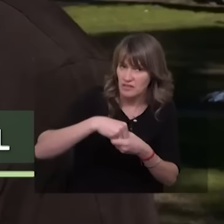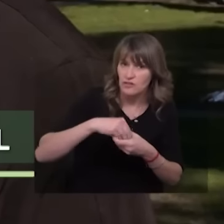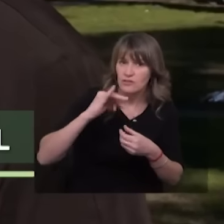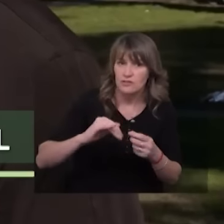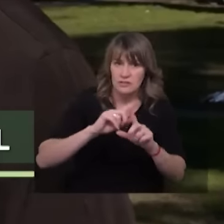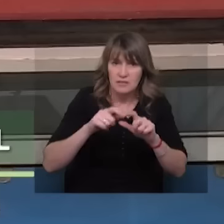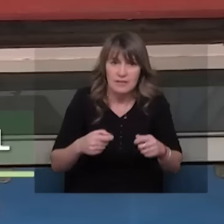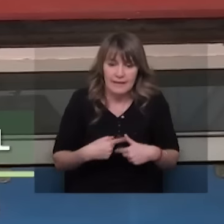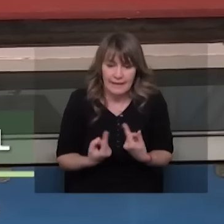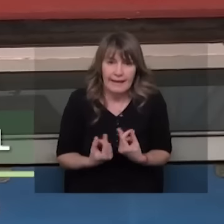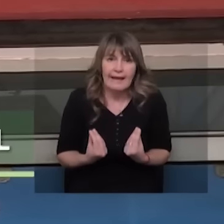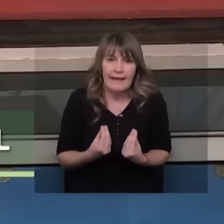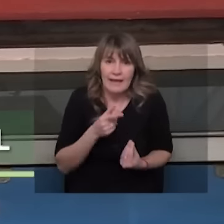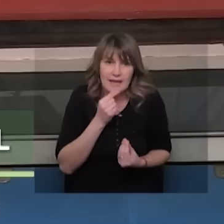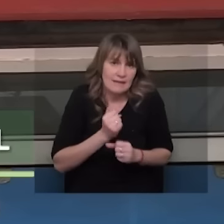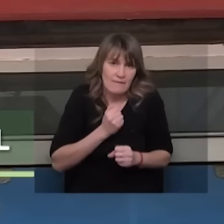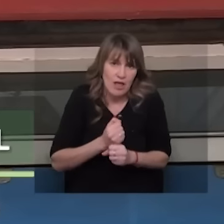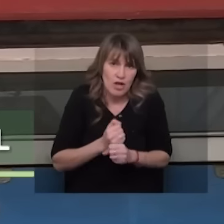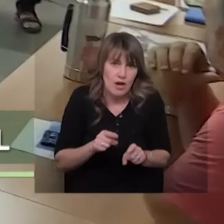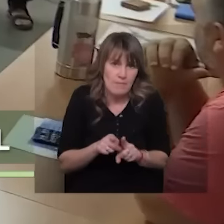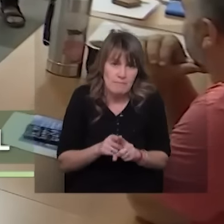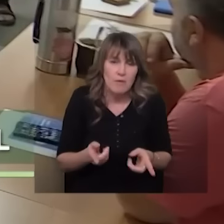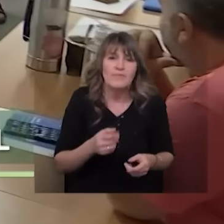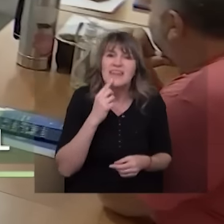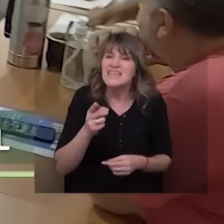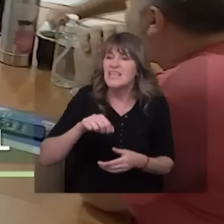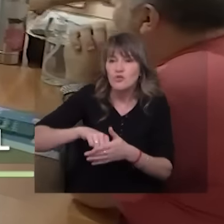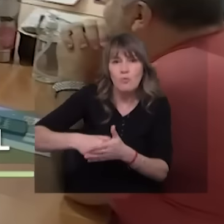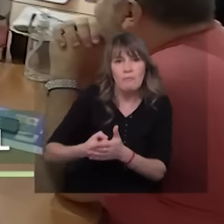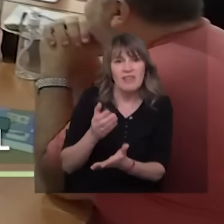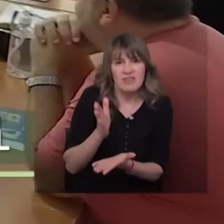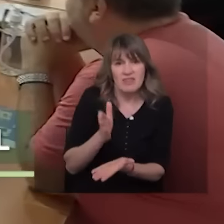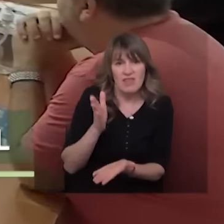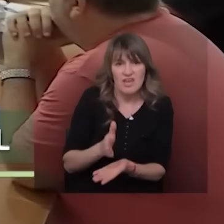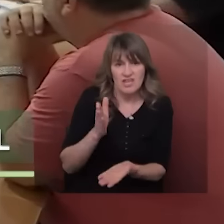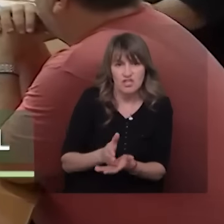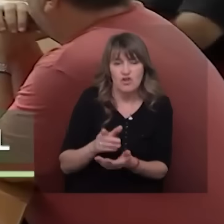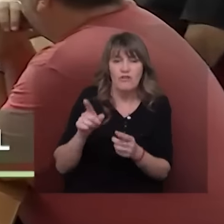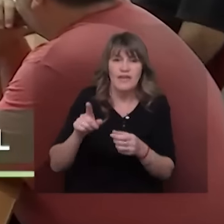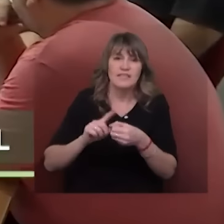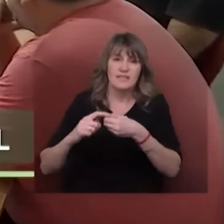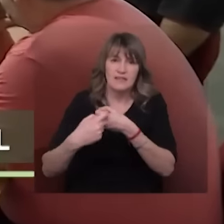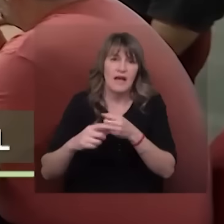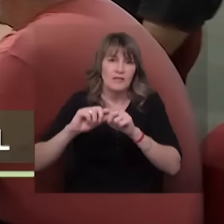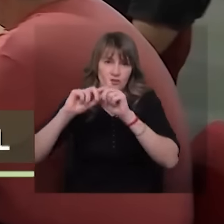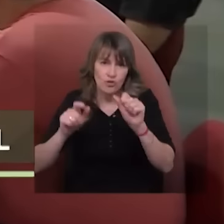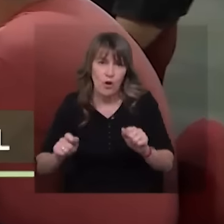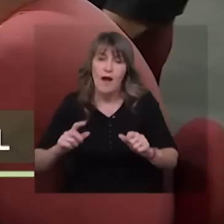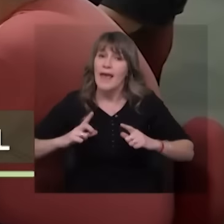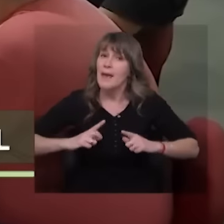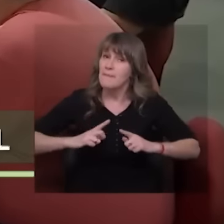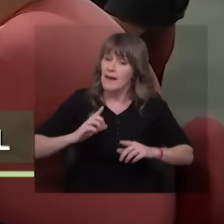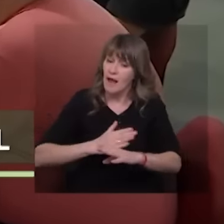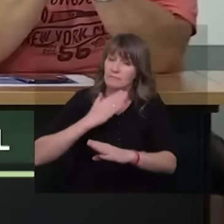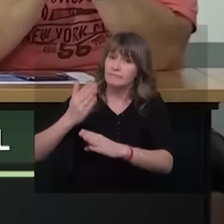porque somos trabajadores la moción propone suspender los derechos del sindicato de la Policía Nacional si polna hasta el próximo congreso del pnt que debería